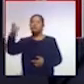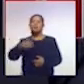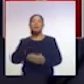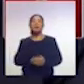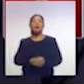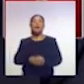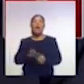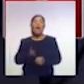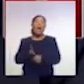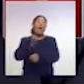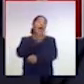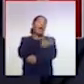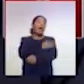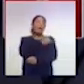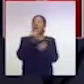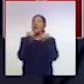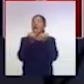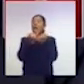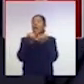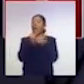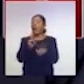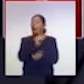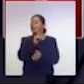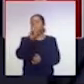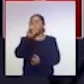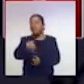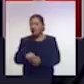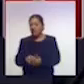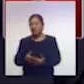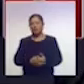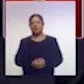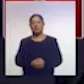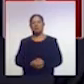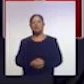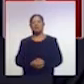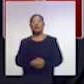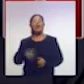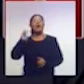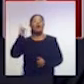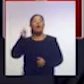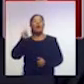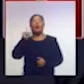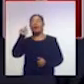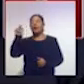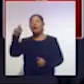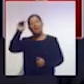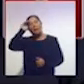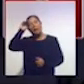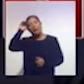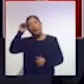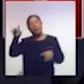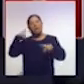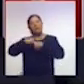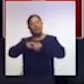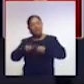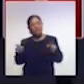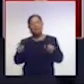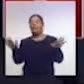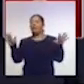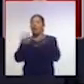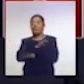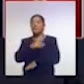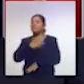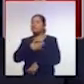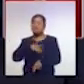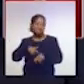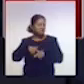proponía en el lago de Texcoco. Están como acelerados, son dumbilados. Ojalá y cambien de parecer. Nosotros vamos a seguir con la misma política.